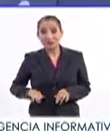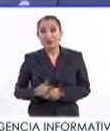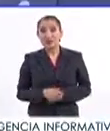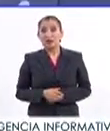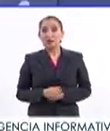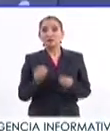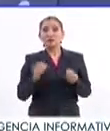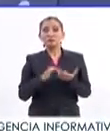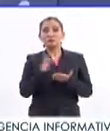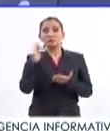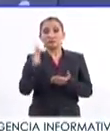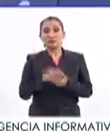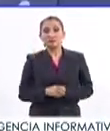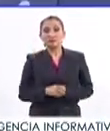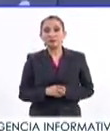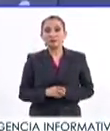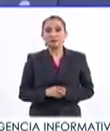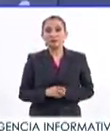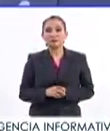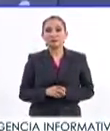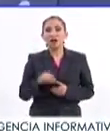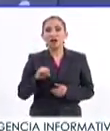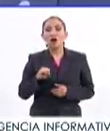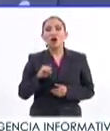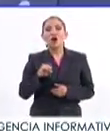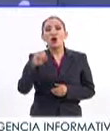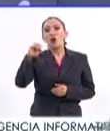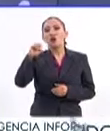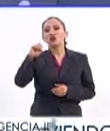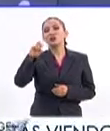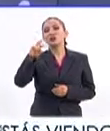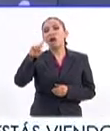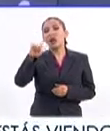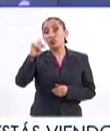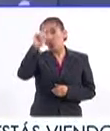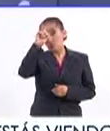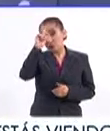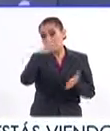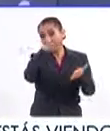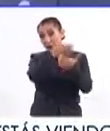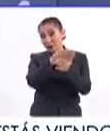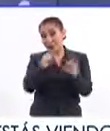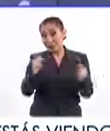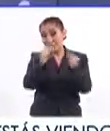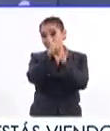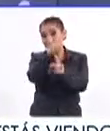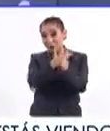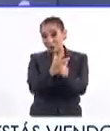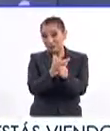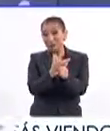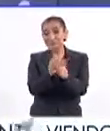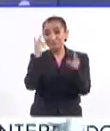Bueno, pues te agradecemos muchísimo, arqueólogo Osvaldo. Pues yo creo que la recomendación inicial es que vayan al Templo Mayor,